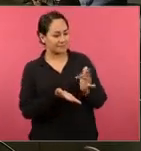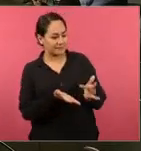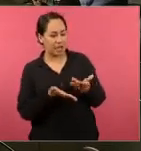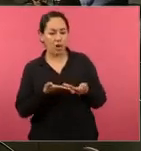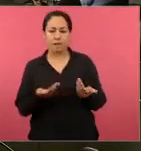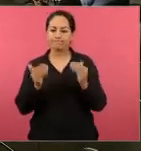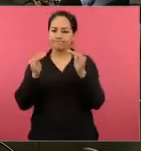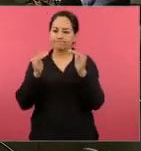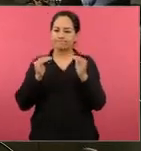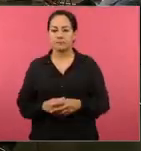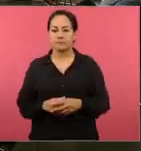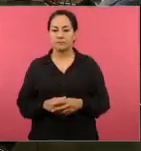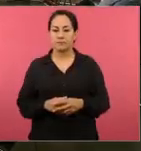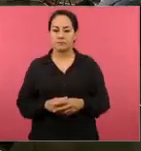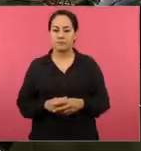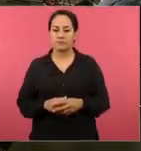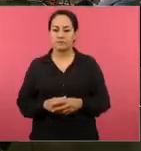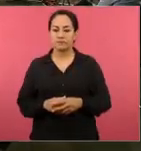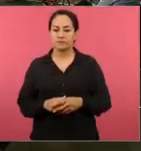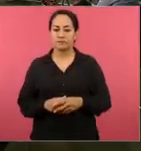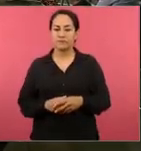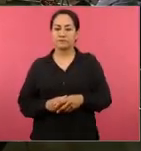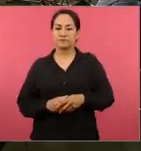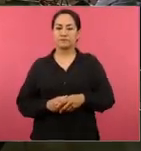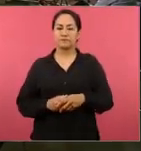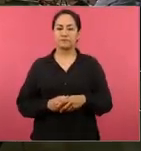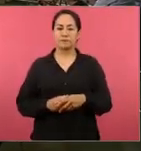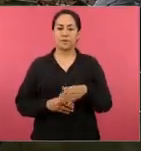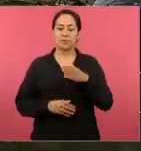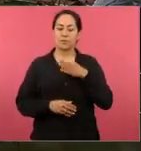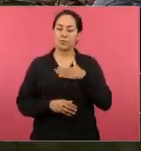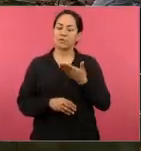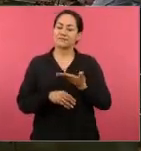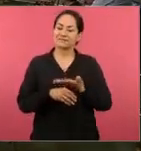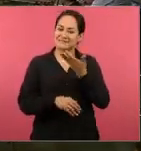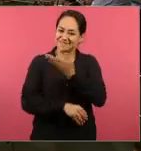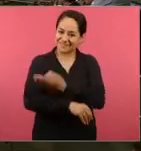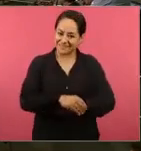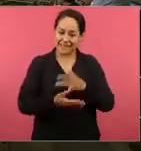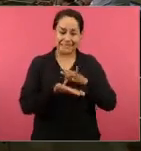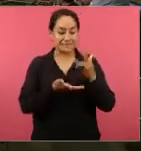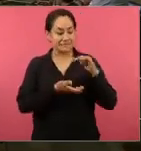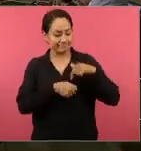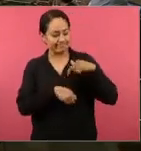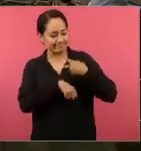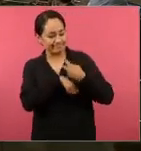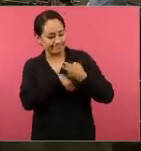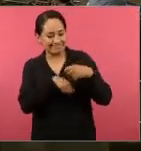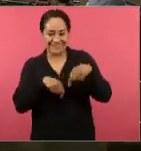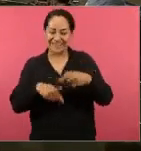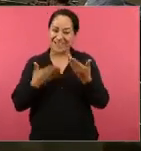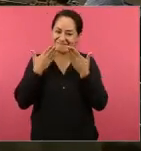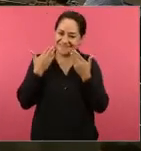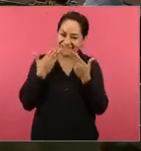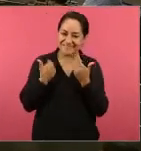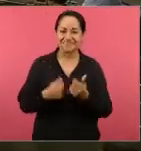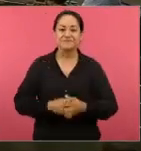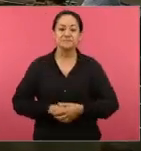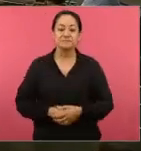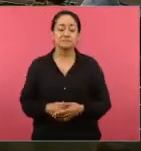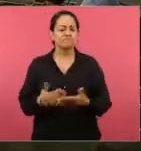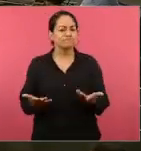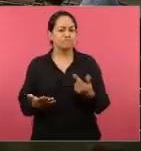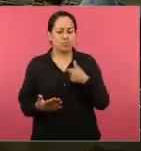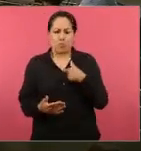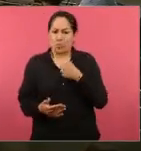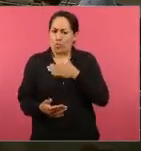a Luis Miguel Cisneros. Muy buenas tardes. Muchas gracias por la invitación, secretaria. Sí. Qué gusto que estemos hablando de